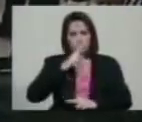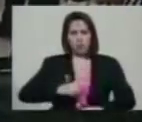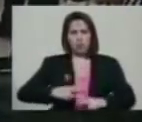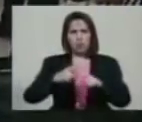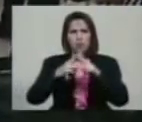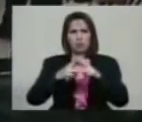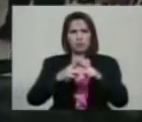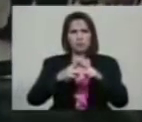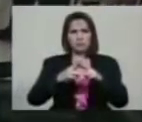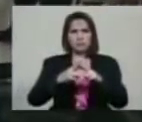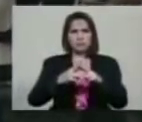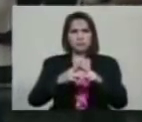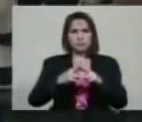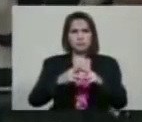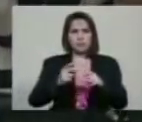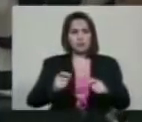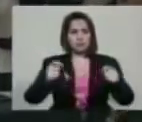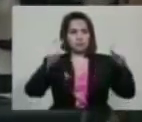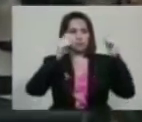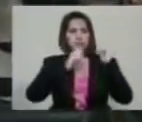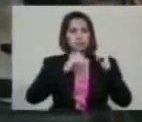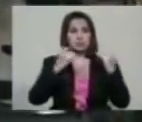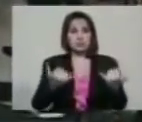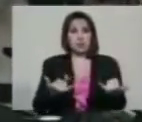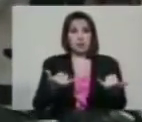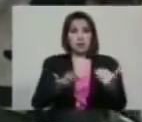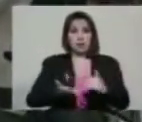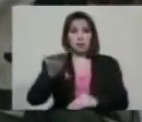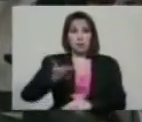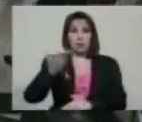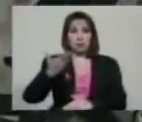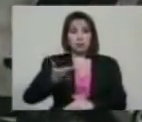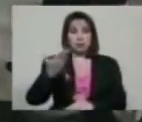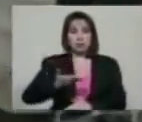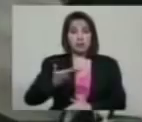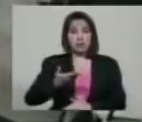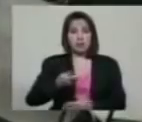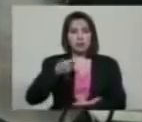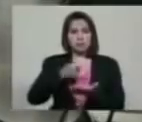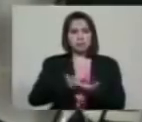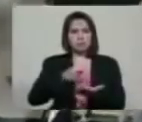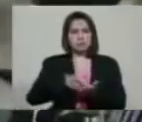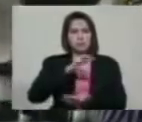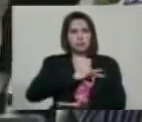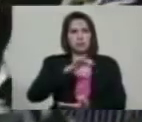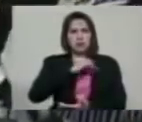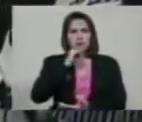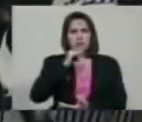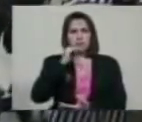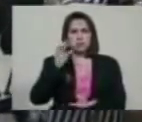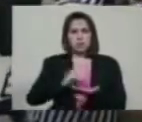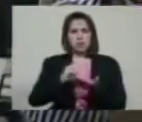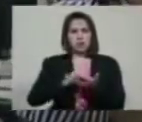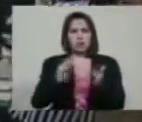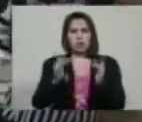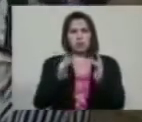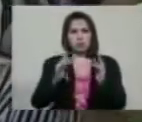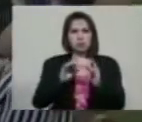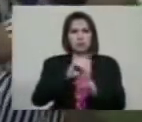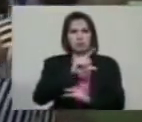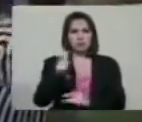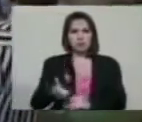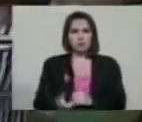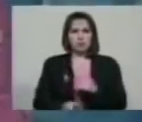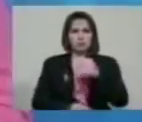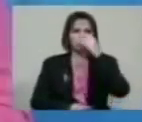duda alguna que forma parte de lo que es la inversión social. Con esta información retomamos nuevamente el pase a los estudios.